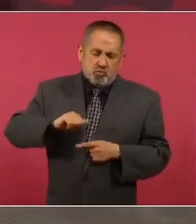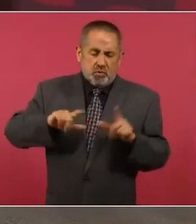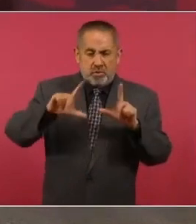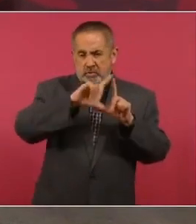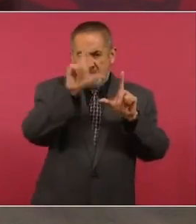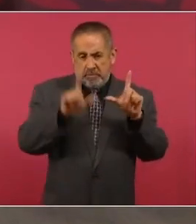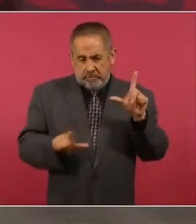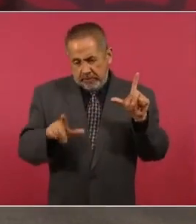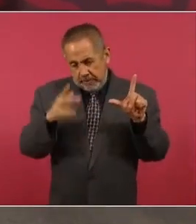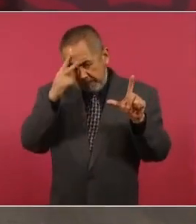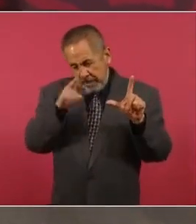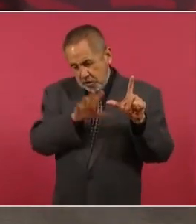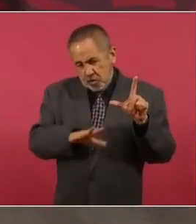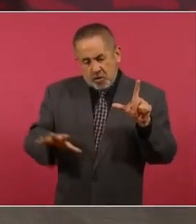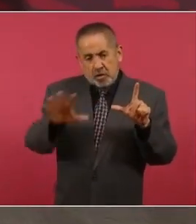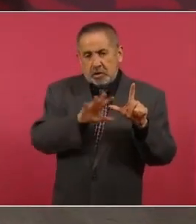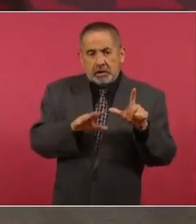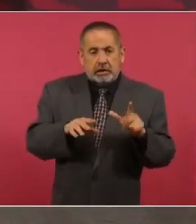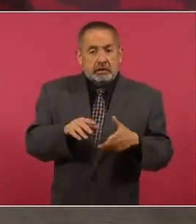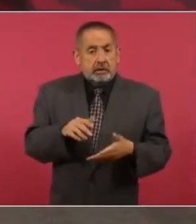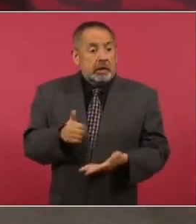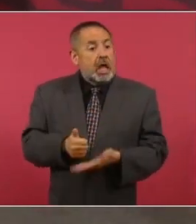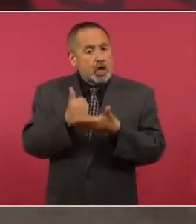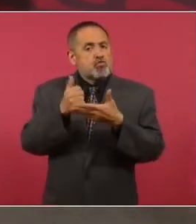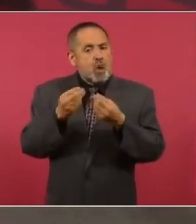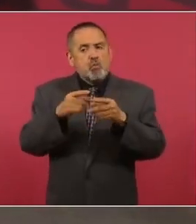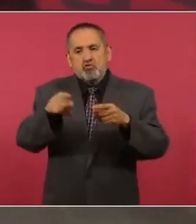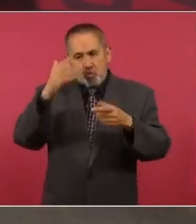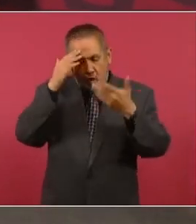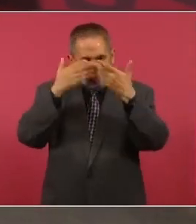en México. Esto ayuda mucho, ¿no? También